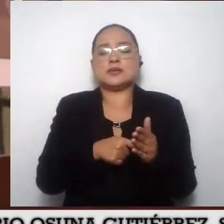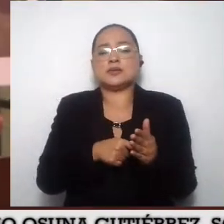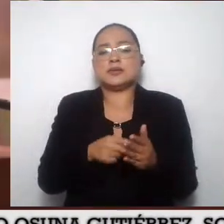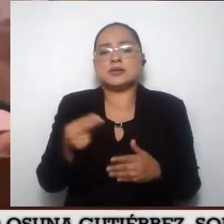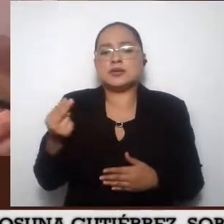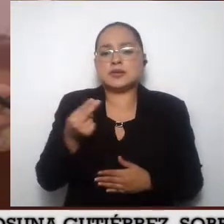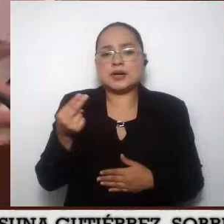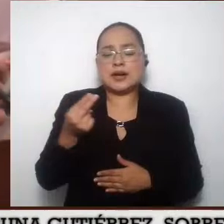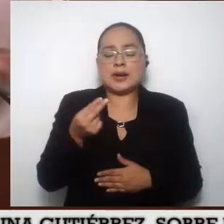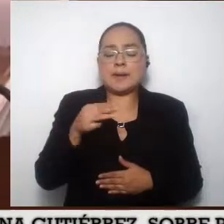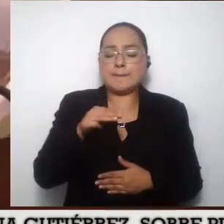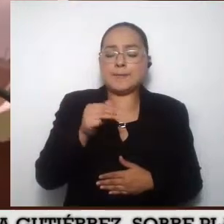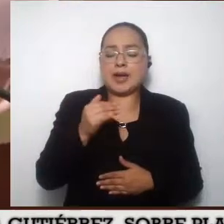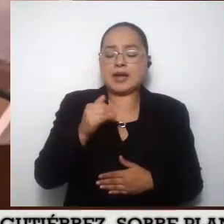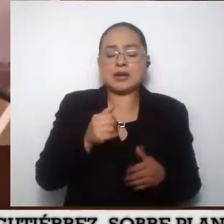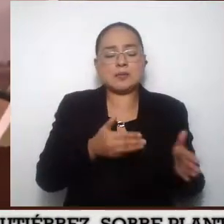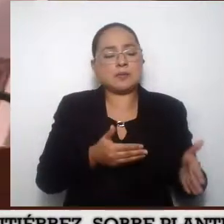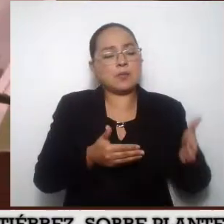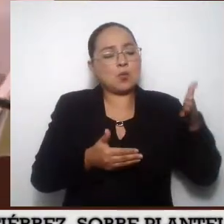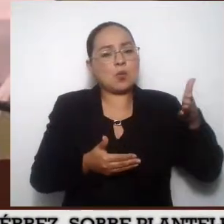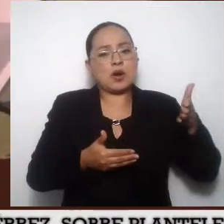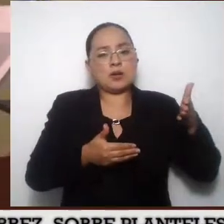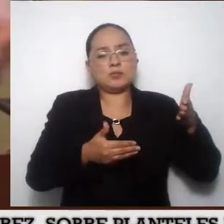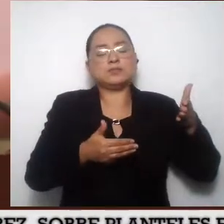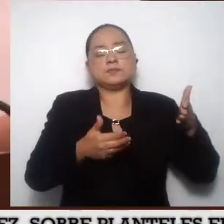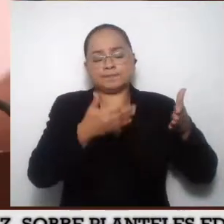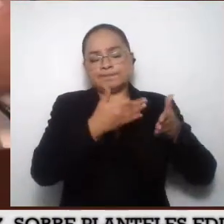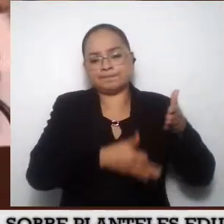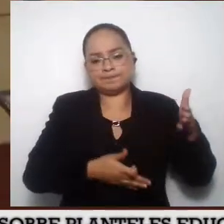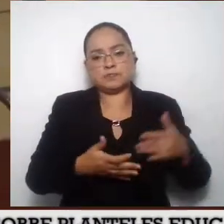malla. ¿Okay?